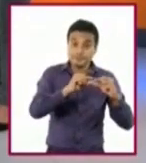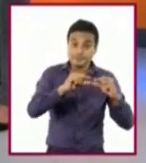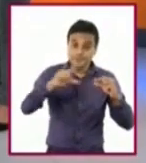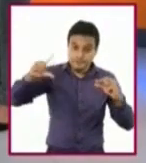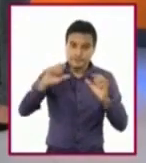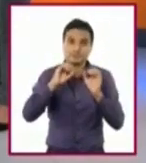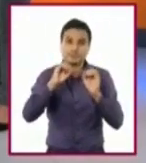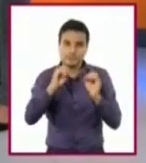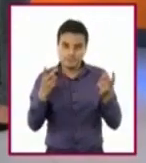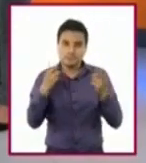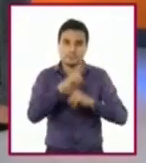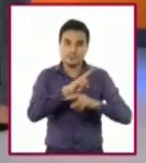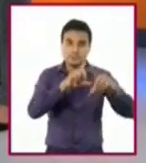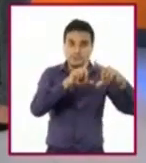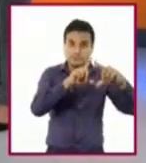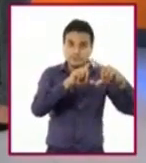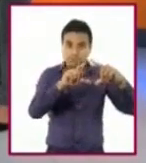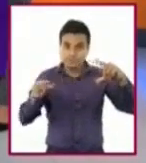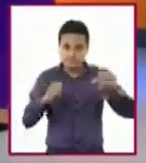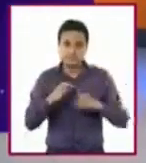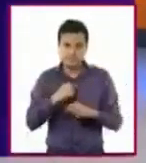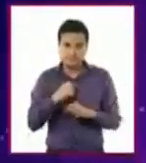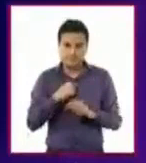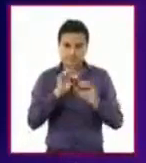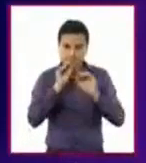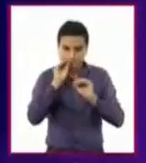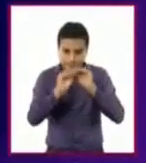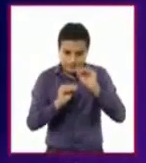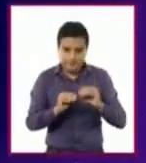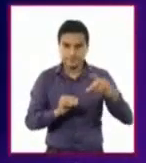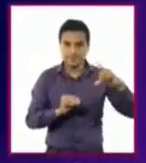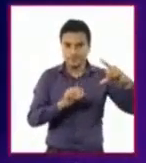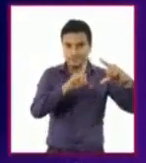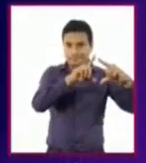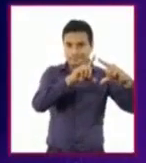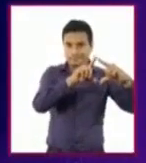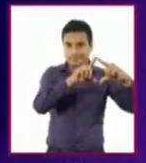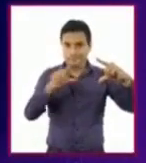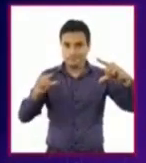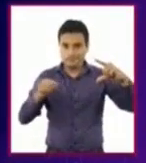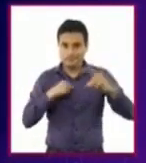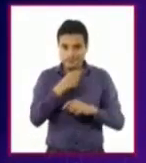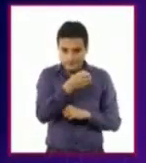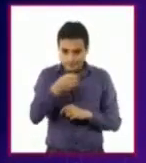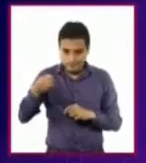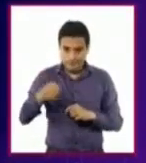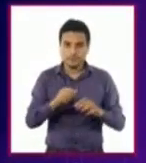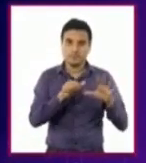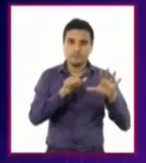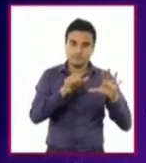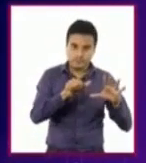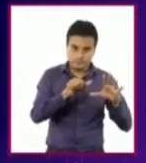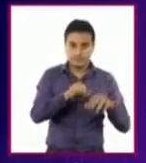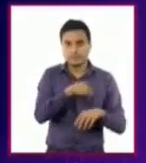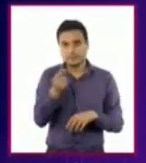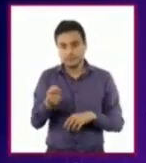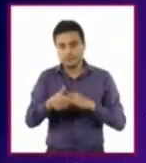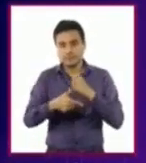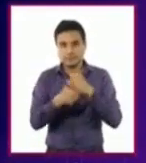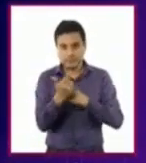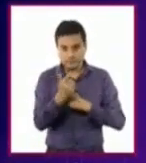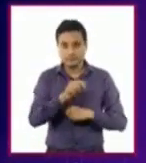los ordenaré en forma descendente es decir de mayor a menor quedando 16 12